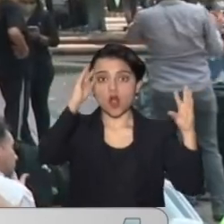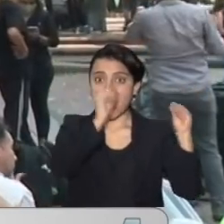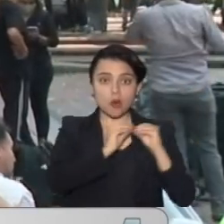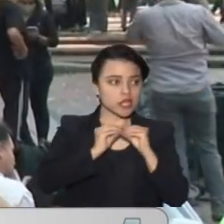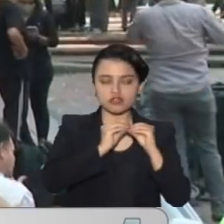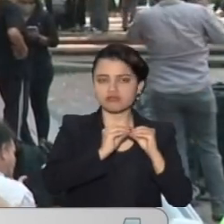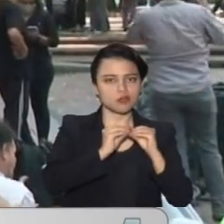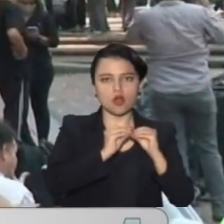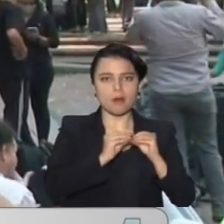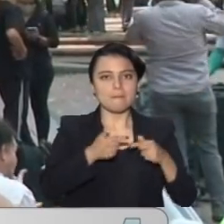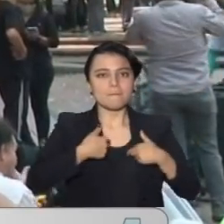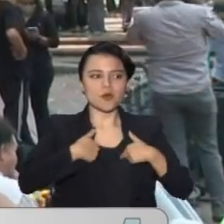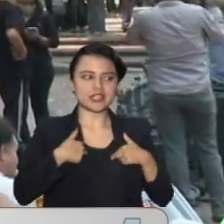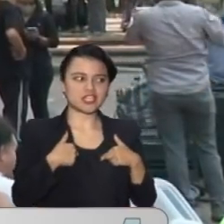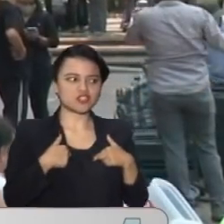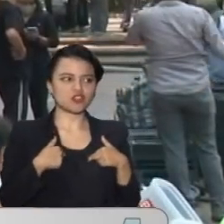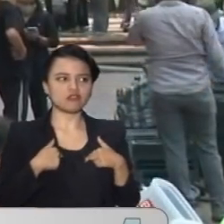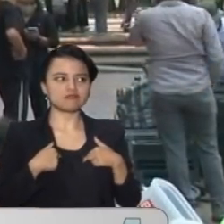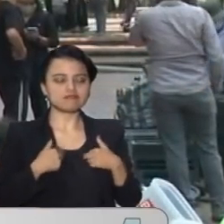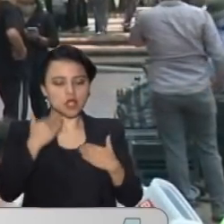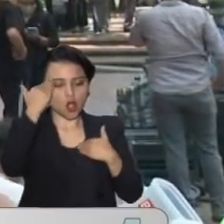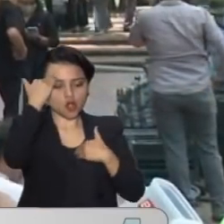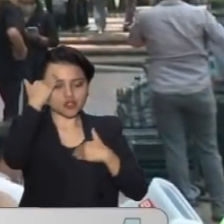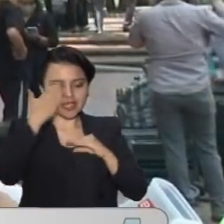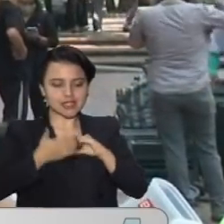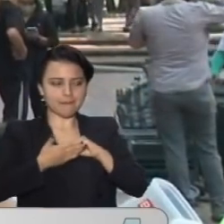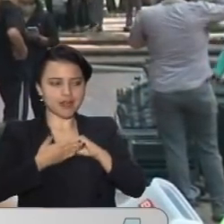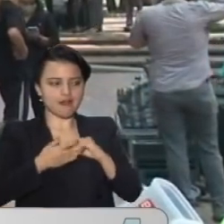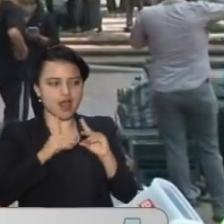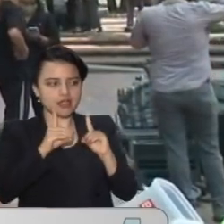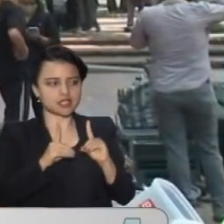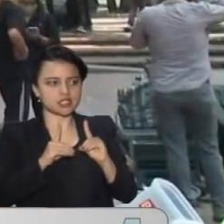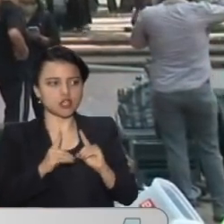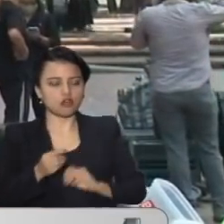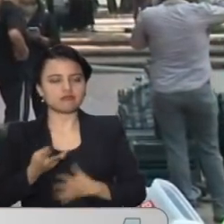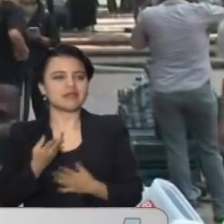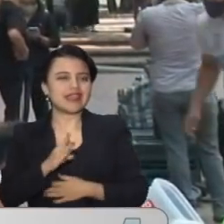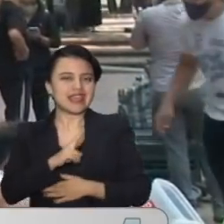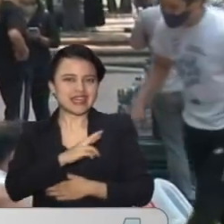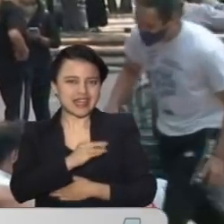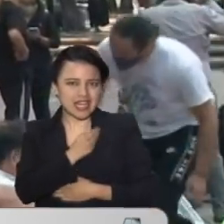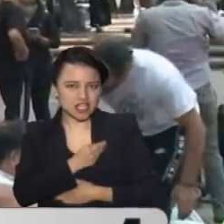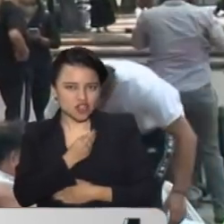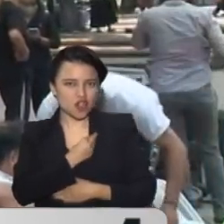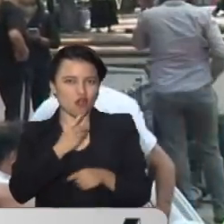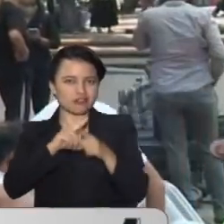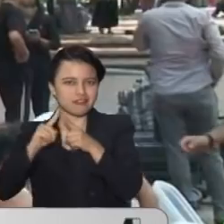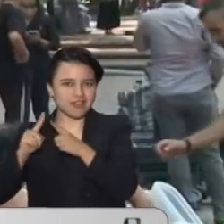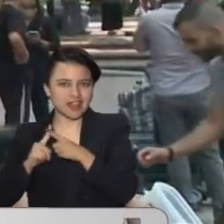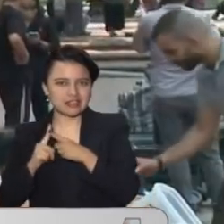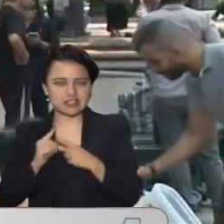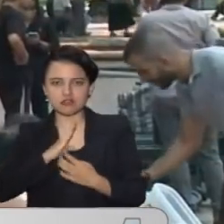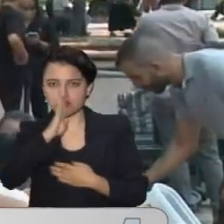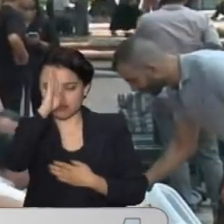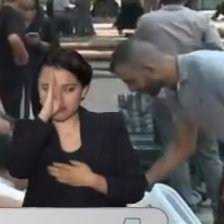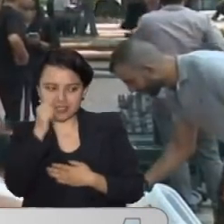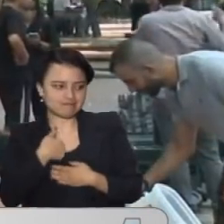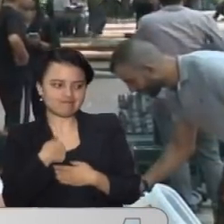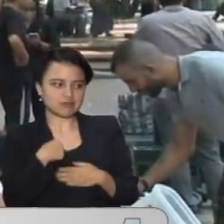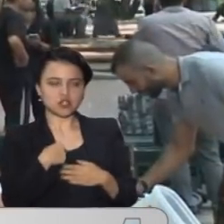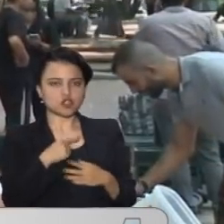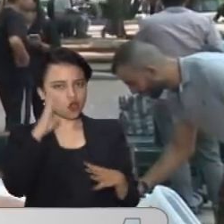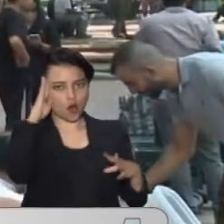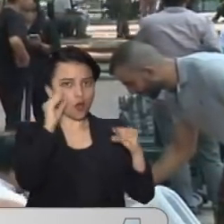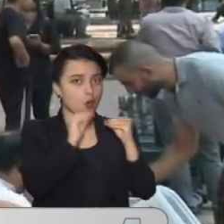médico en Imbanaco deberá reconformar o conformar otro comité científico que no tenga objeciones de conciencia. Pero cuando se conforma ese comité,